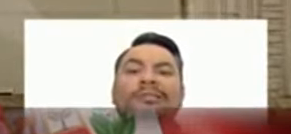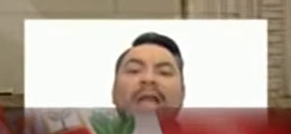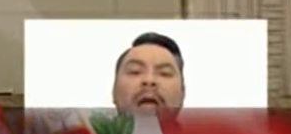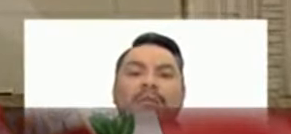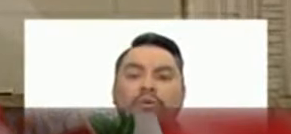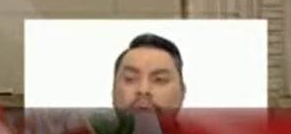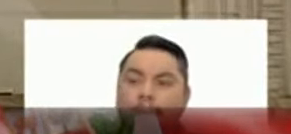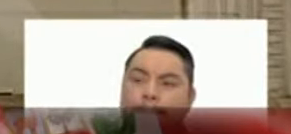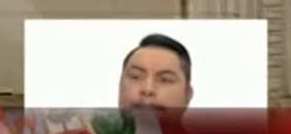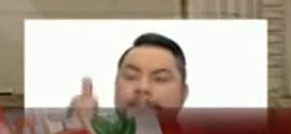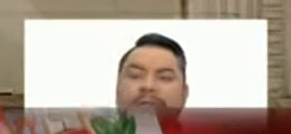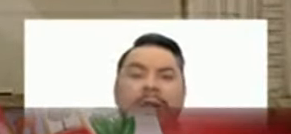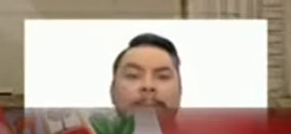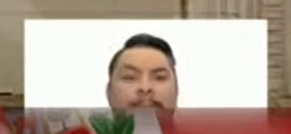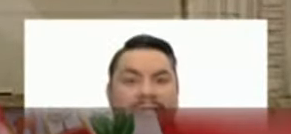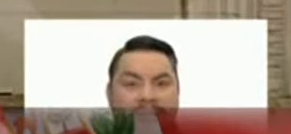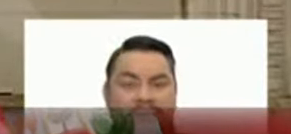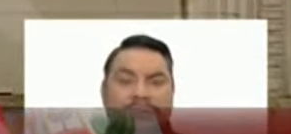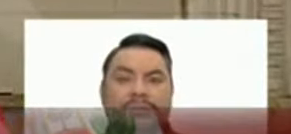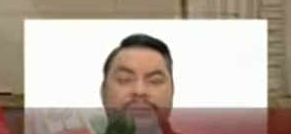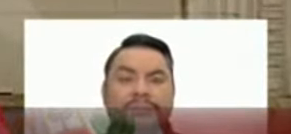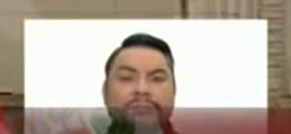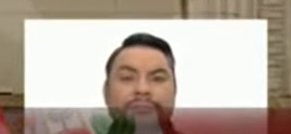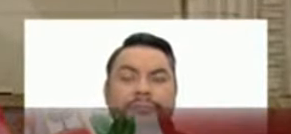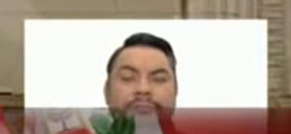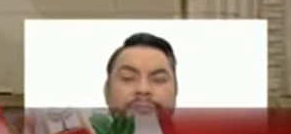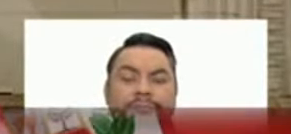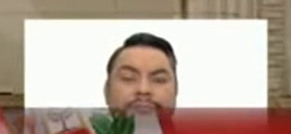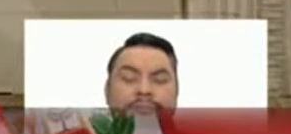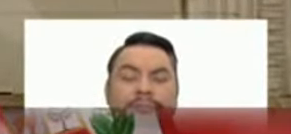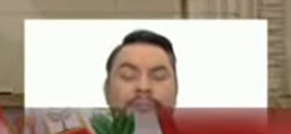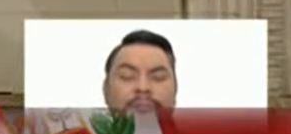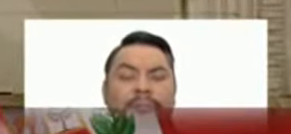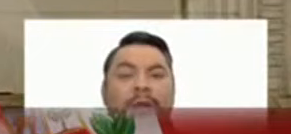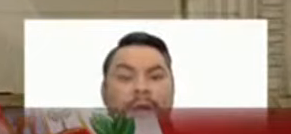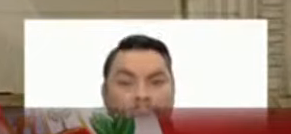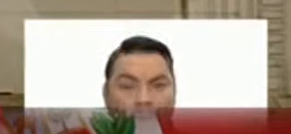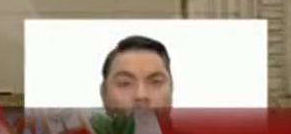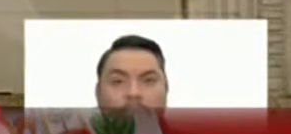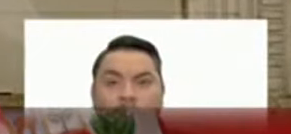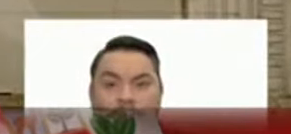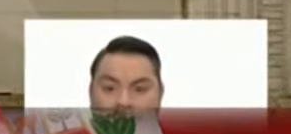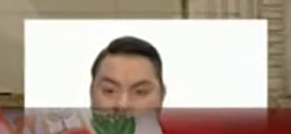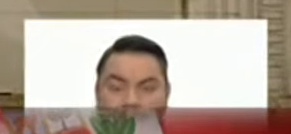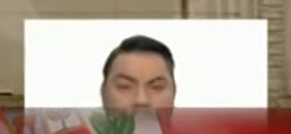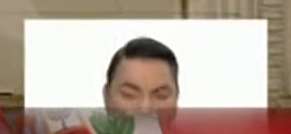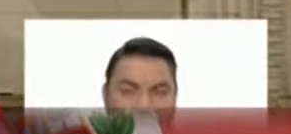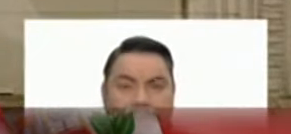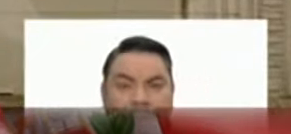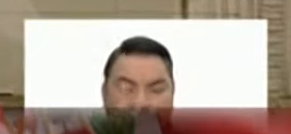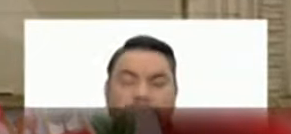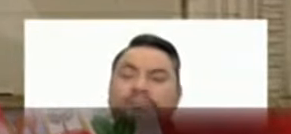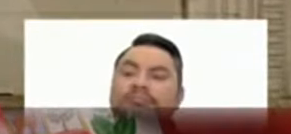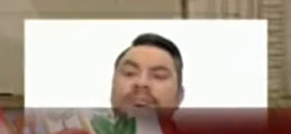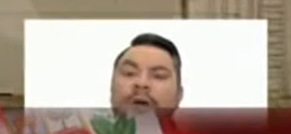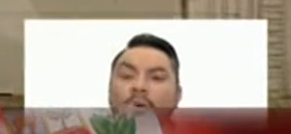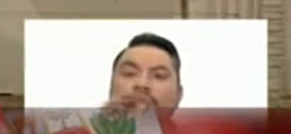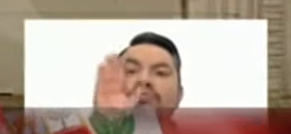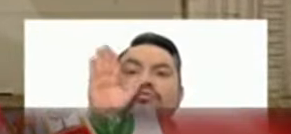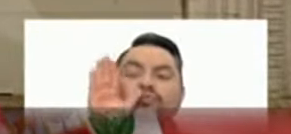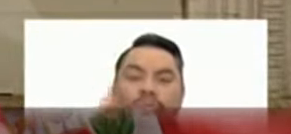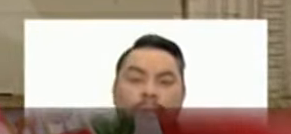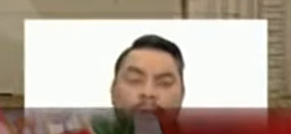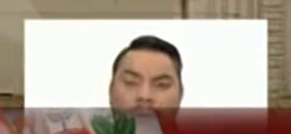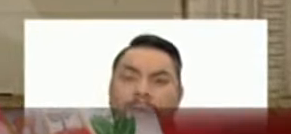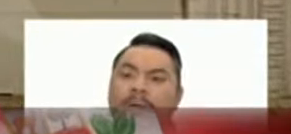Olaya, Presidente del Consejo de Ministros. Acto seguido, la señora Presidenta de la República procederá a tomar el juramento